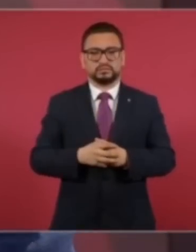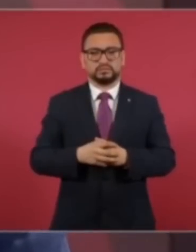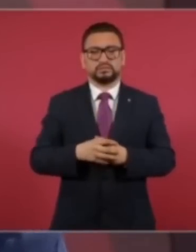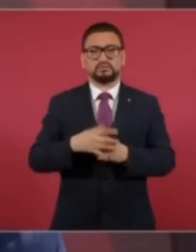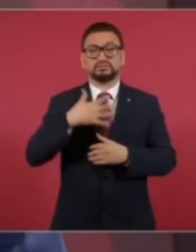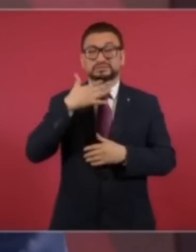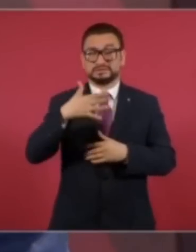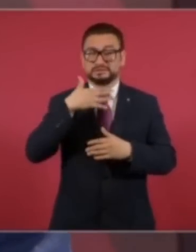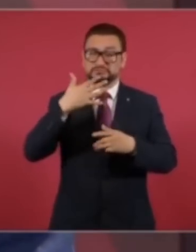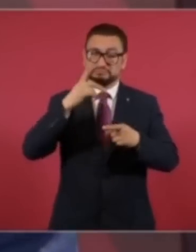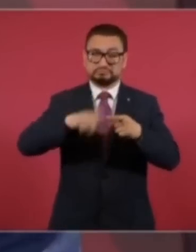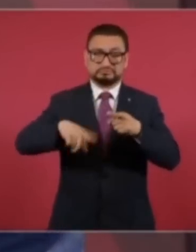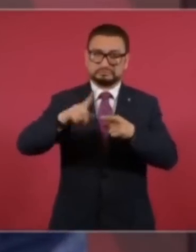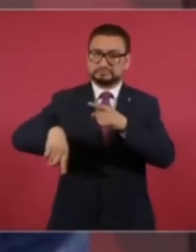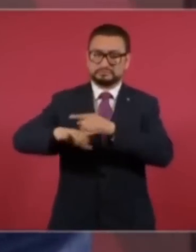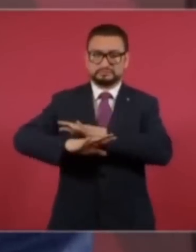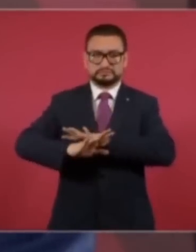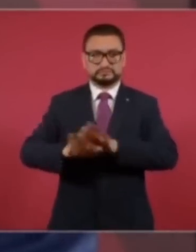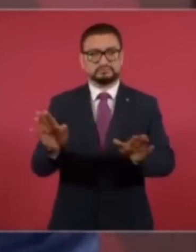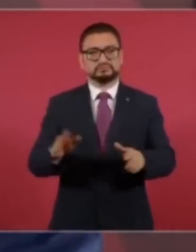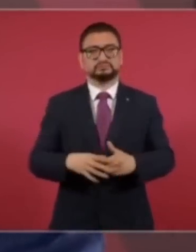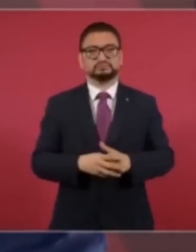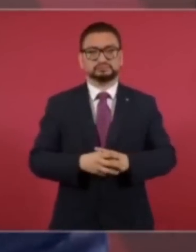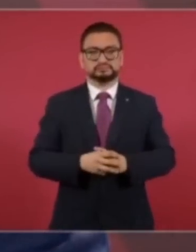acabar con la corrupción,